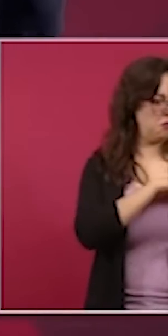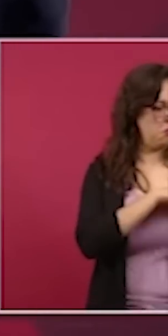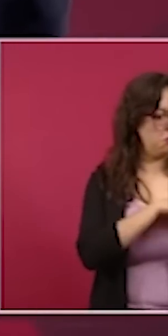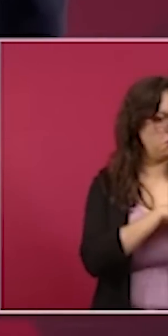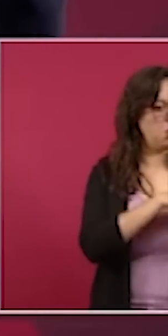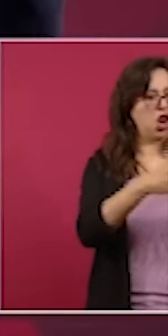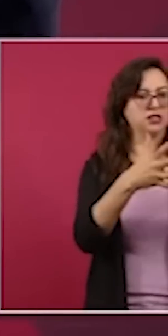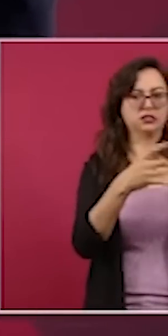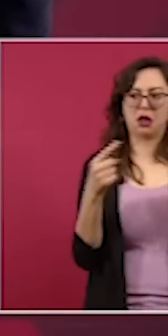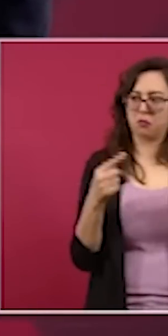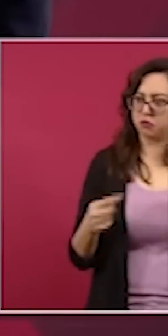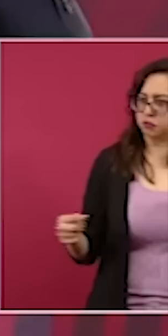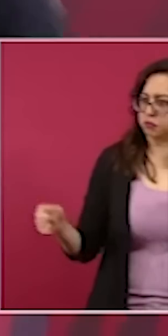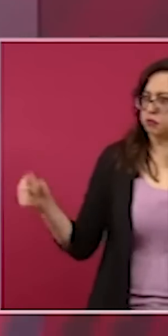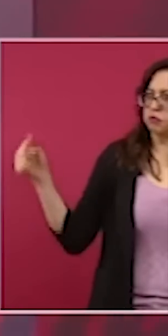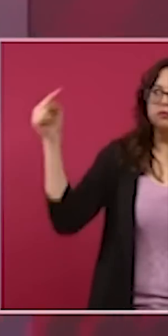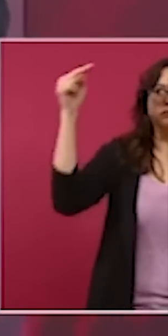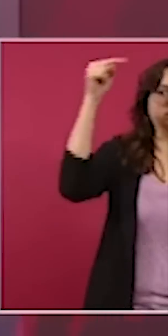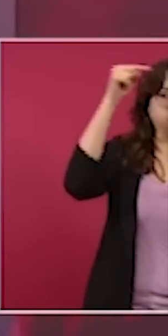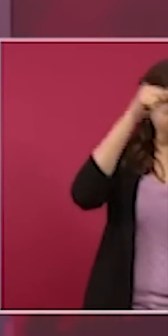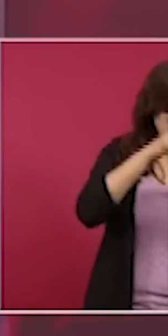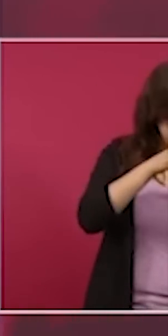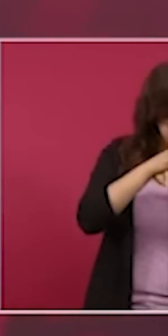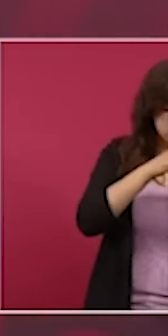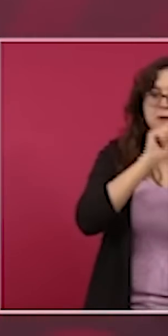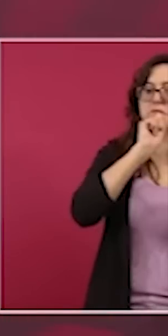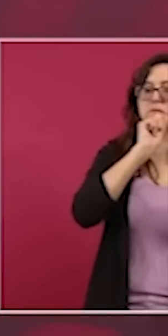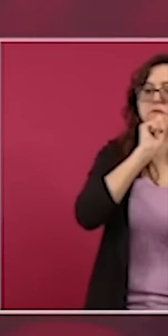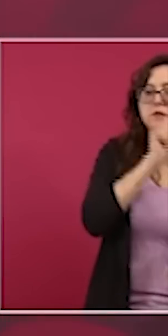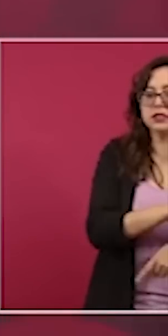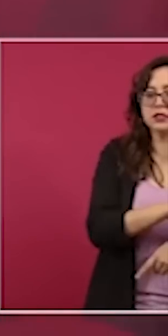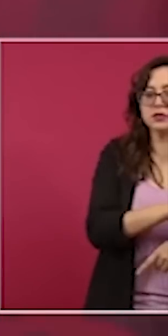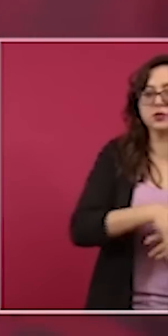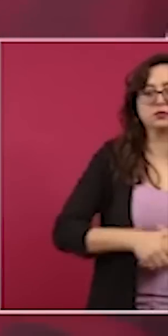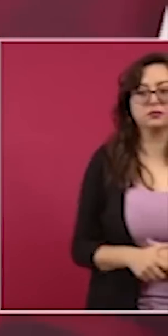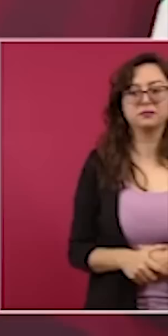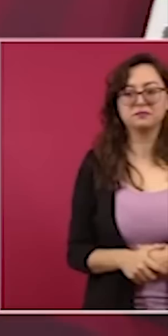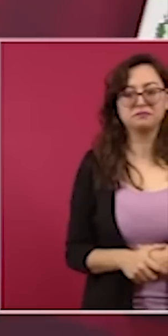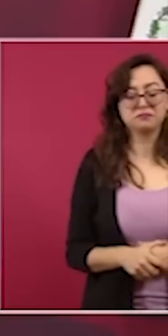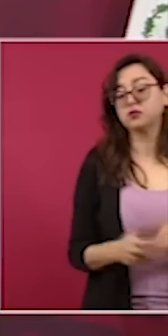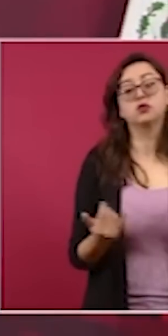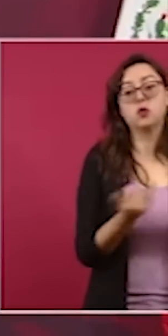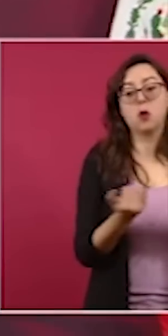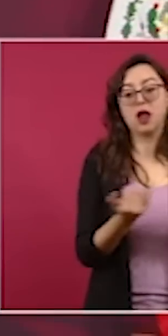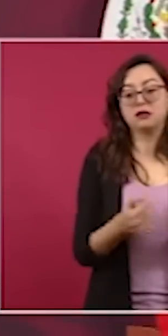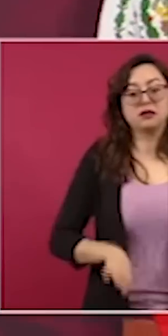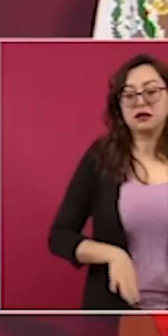movimientos así, extremistas, se tocan y se dan la mano.